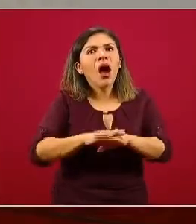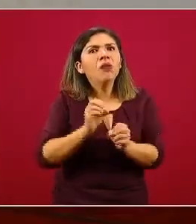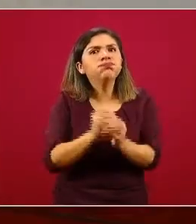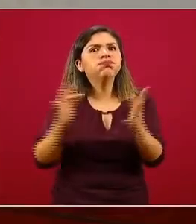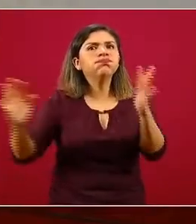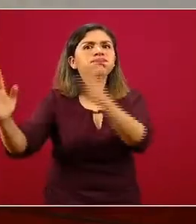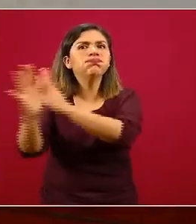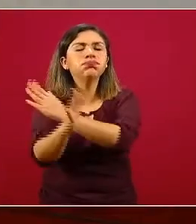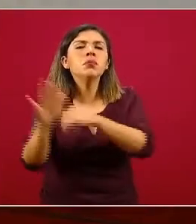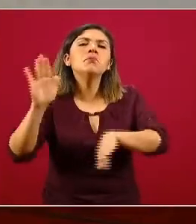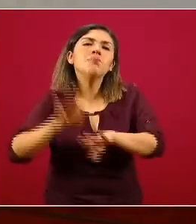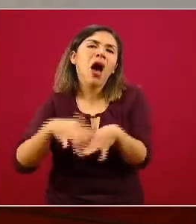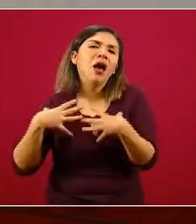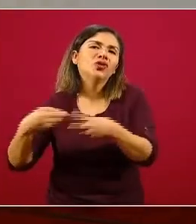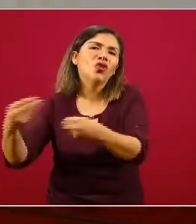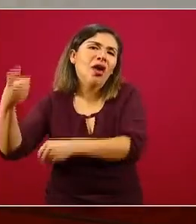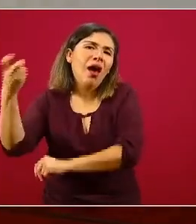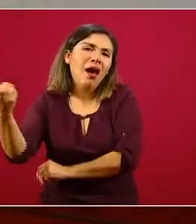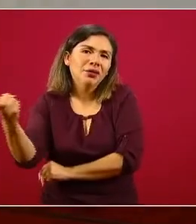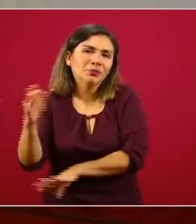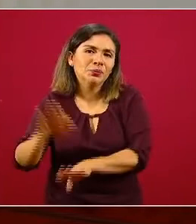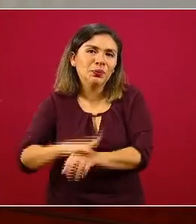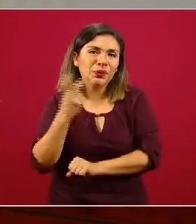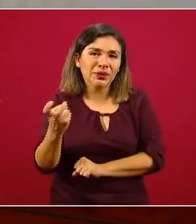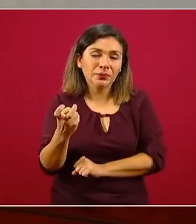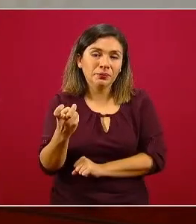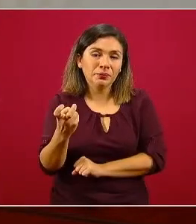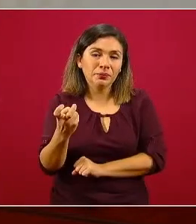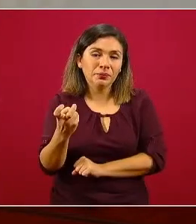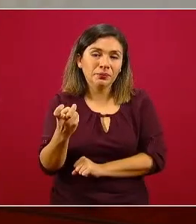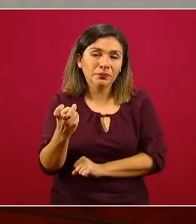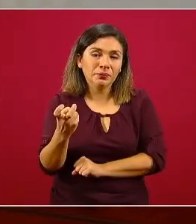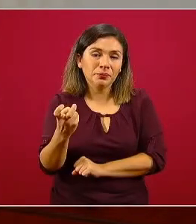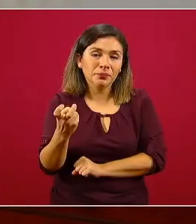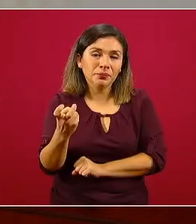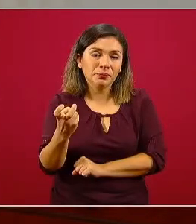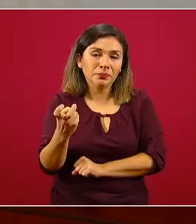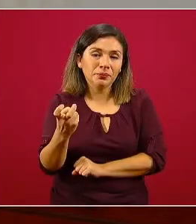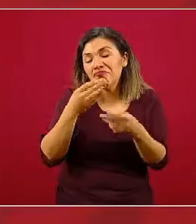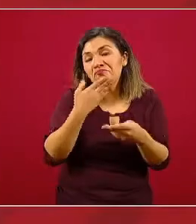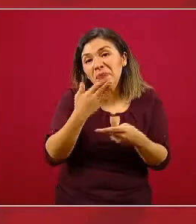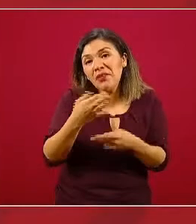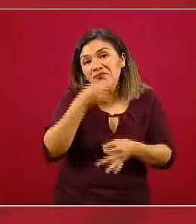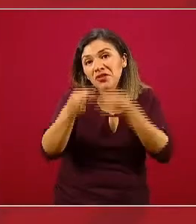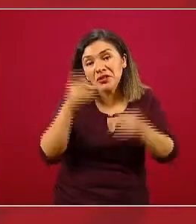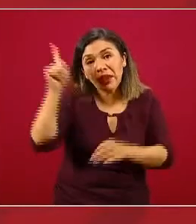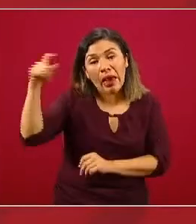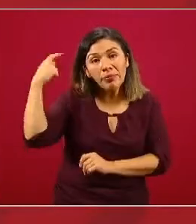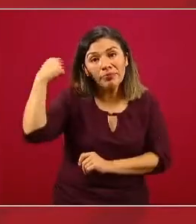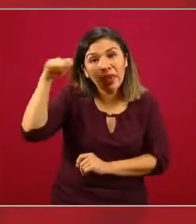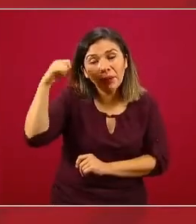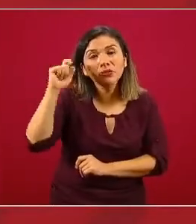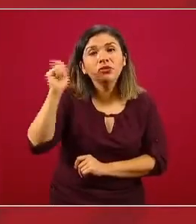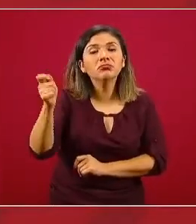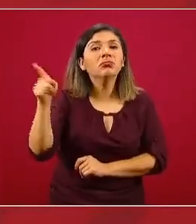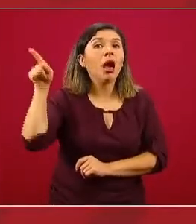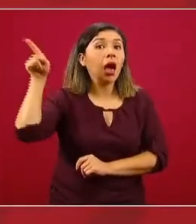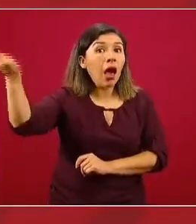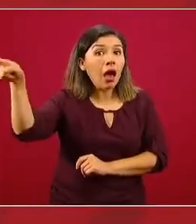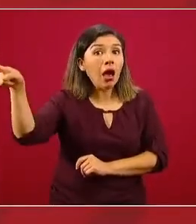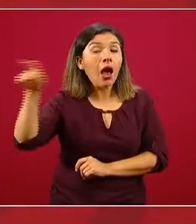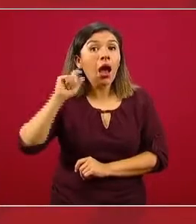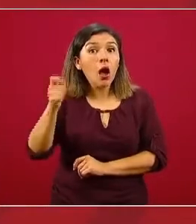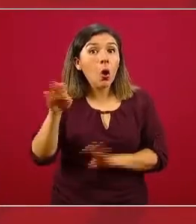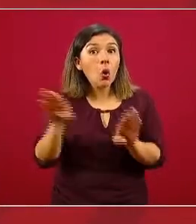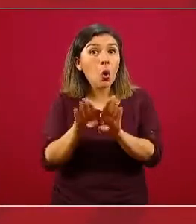tanto se aumentaron los contagios y los casos. La buena noticia en el sentido de Tabasco es que están lejos de llegar